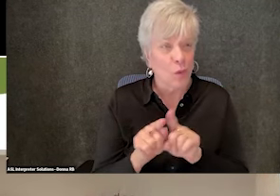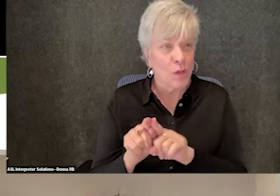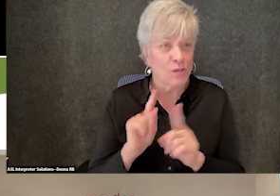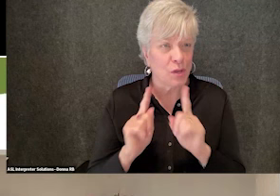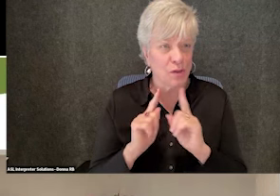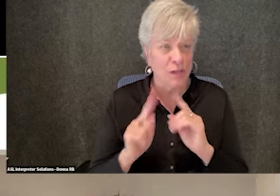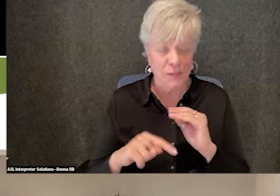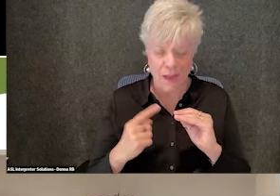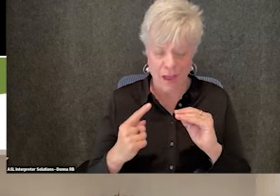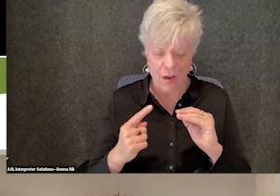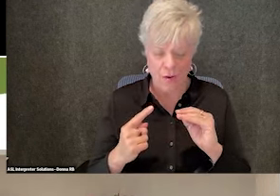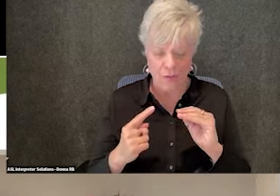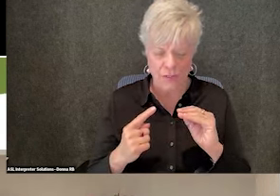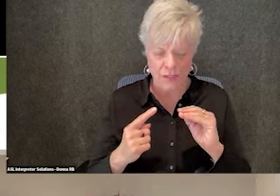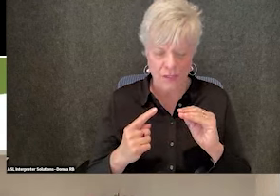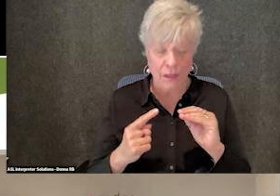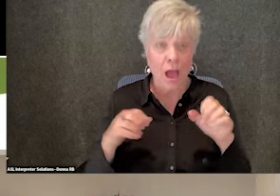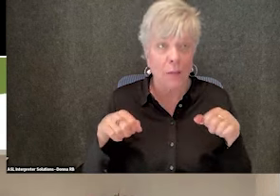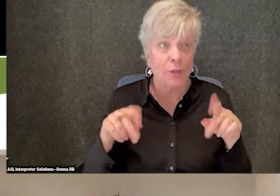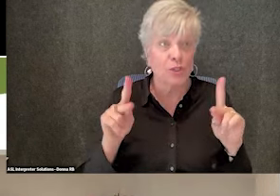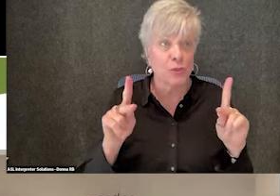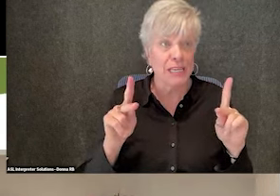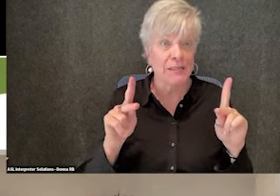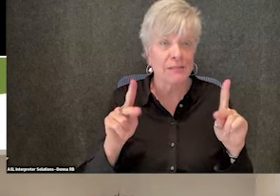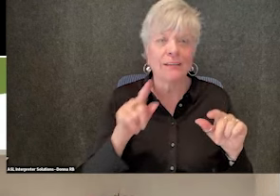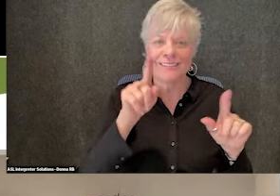la comunidad haciendo sus